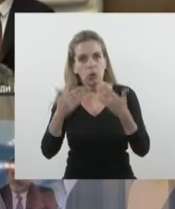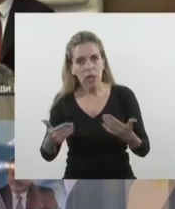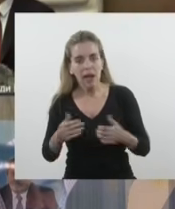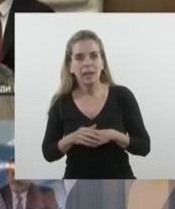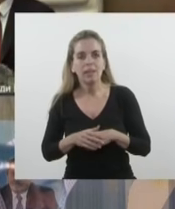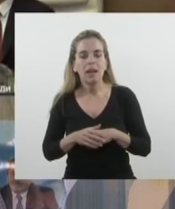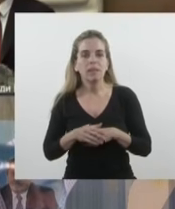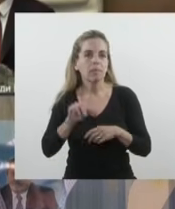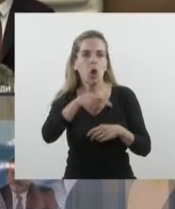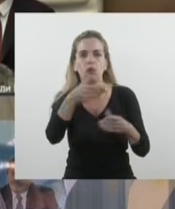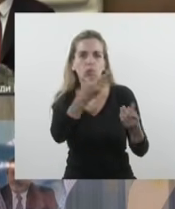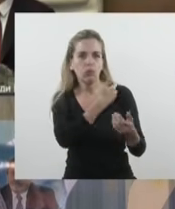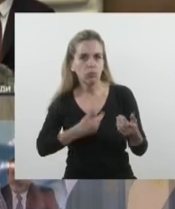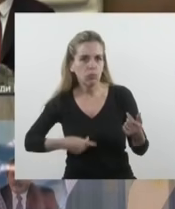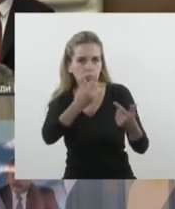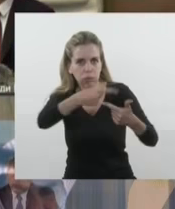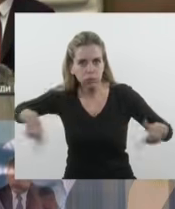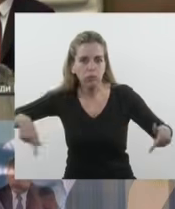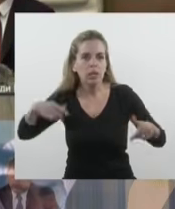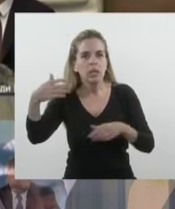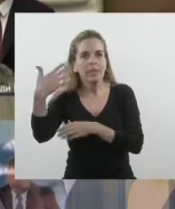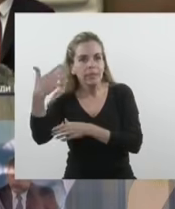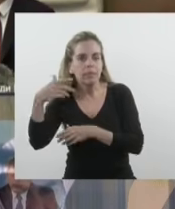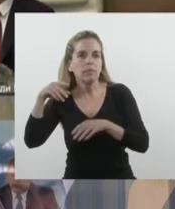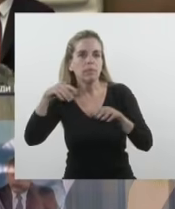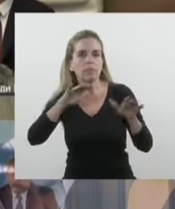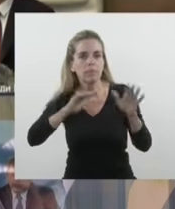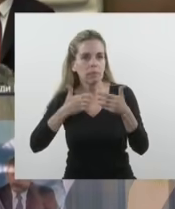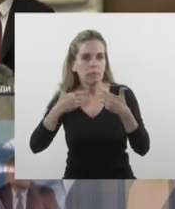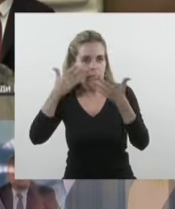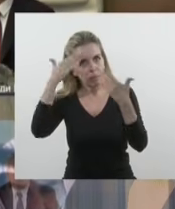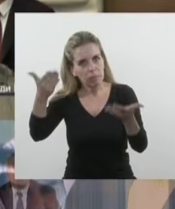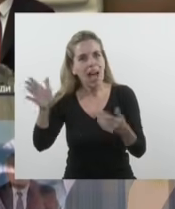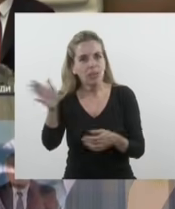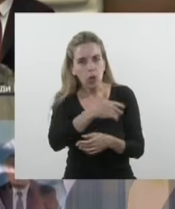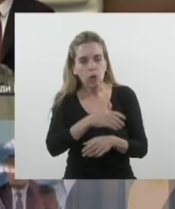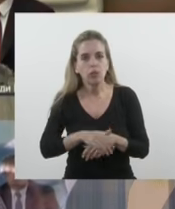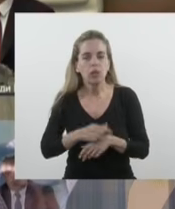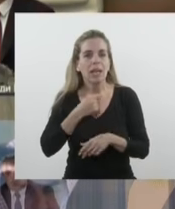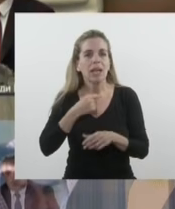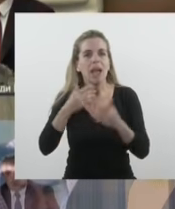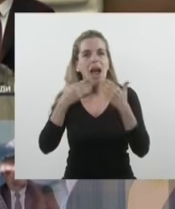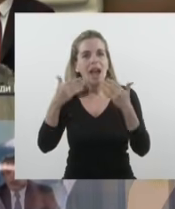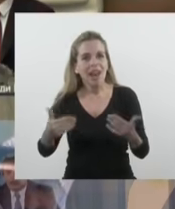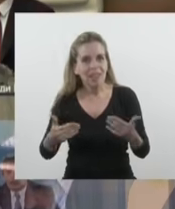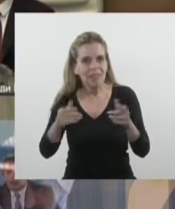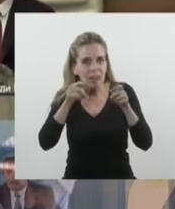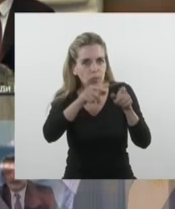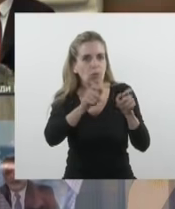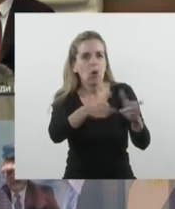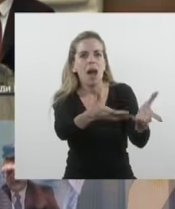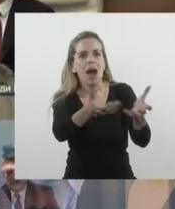nuestros colegas en saludo a todos y quería agradecer su apoyo